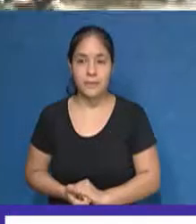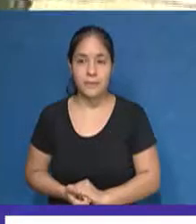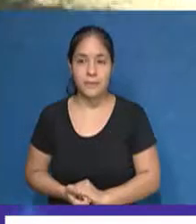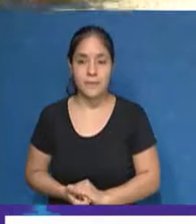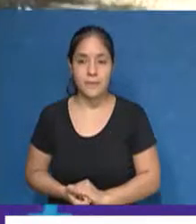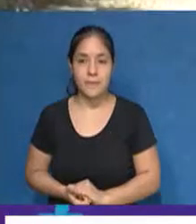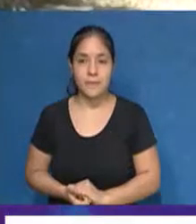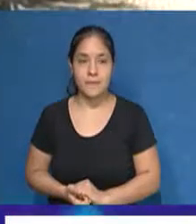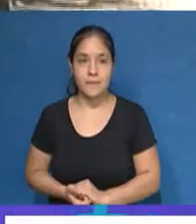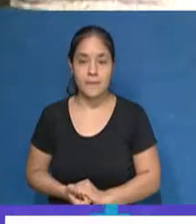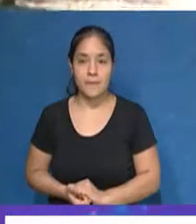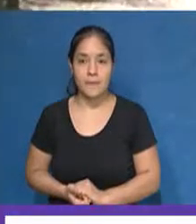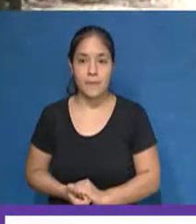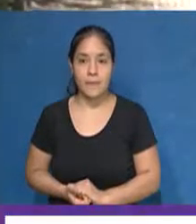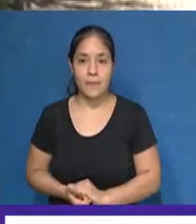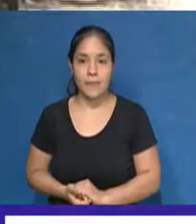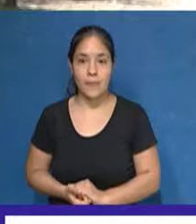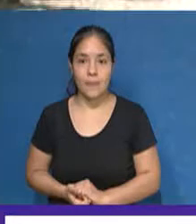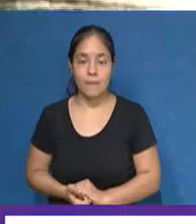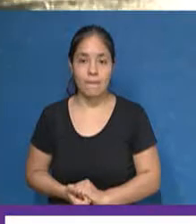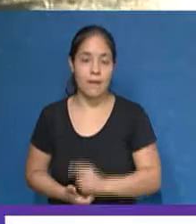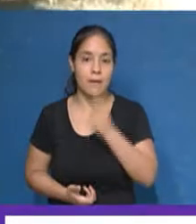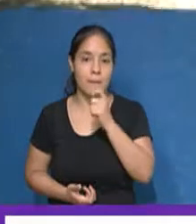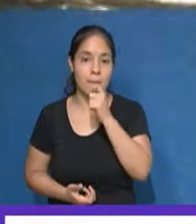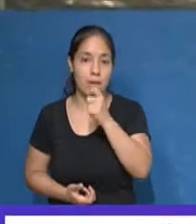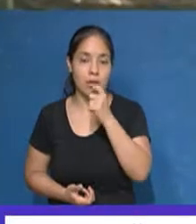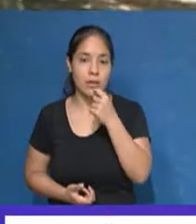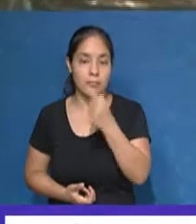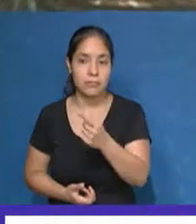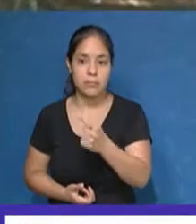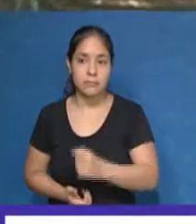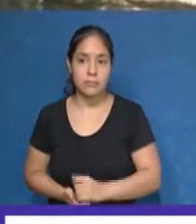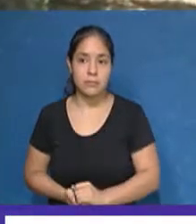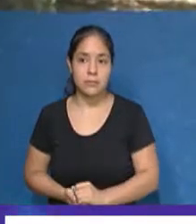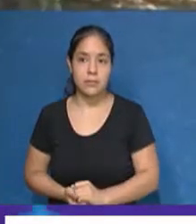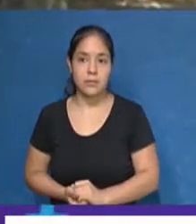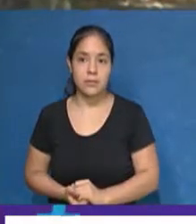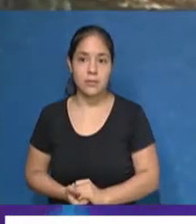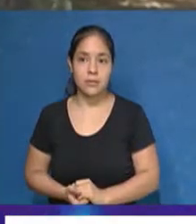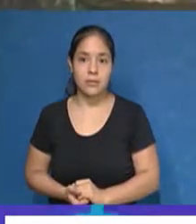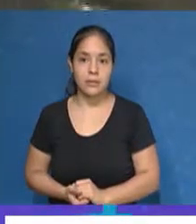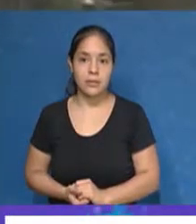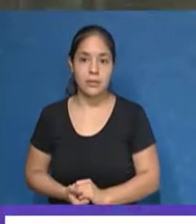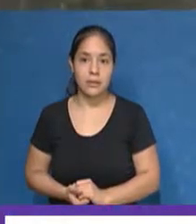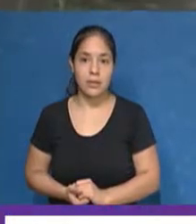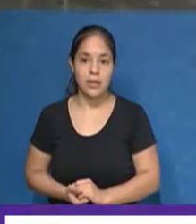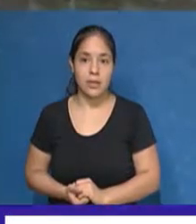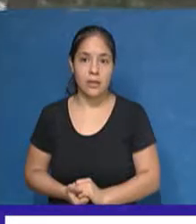entendido que en Tupungato fueron ese periodo los hechos más graves, digamos, han sido en Tupungato. Sí. Desde esa fecha, la persona.